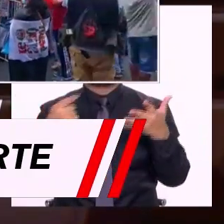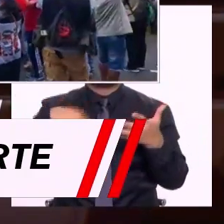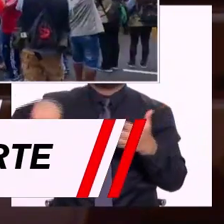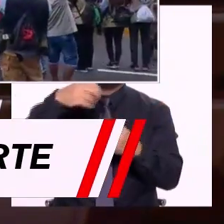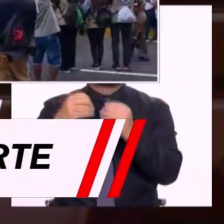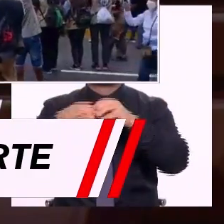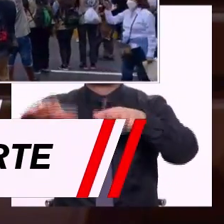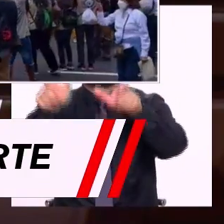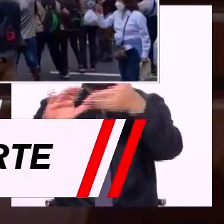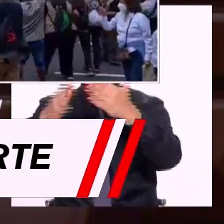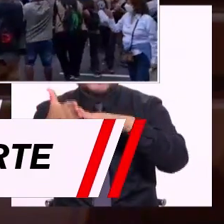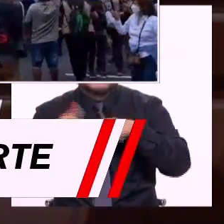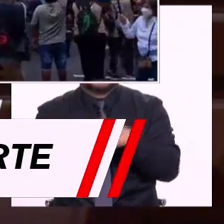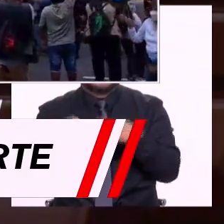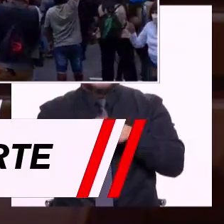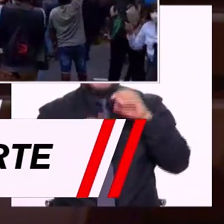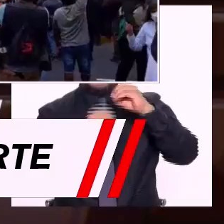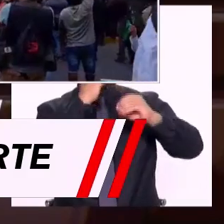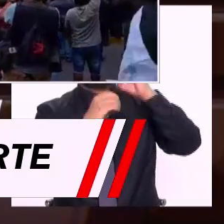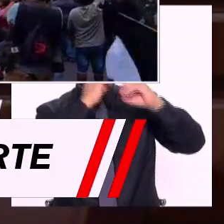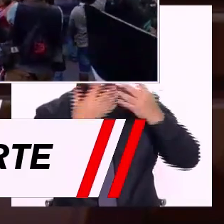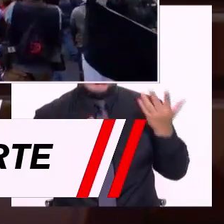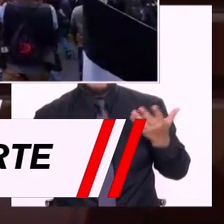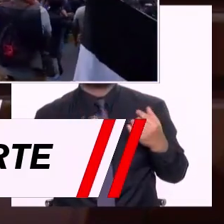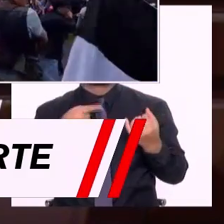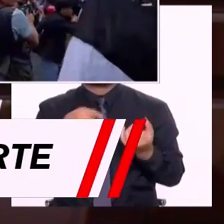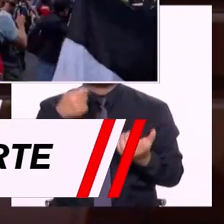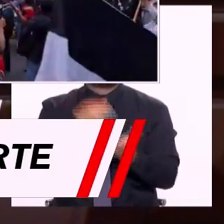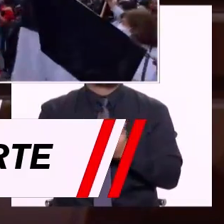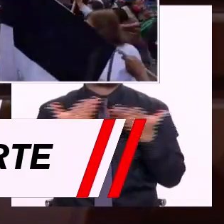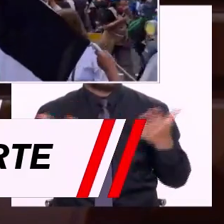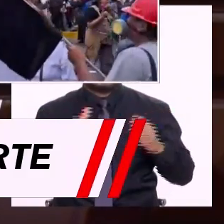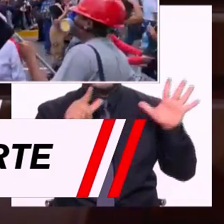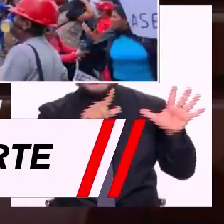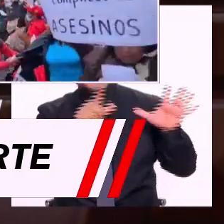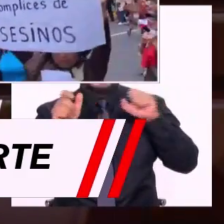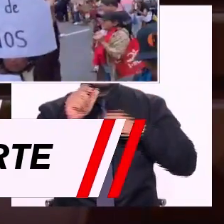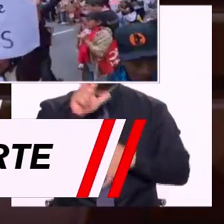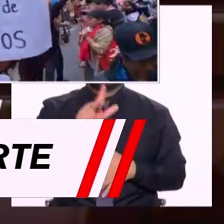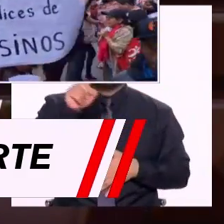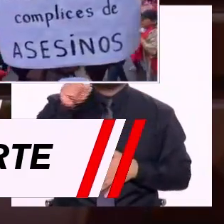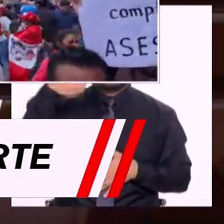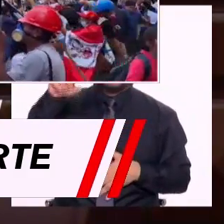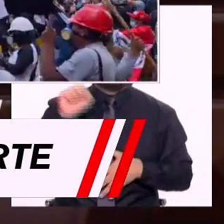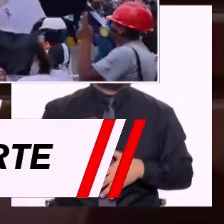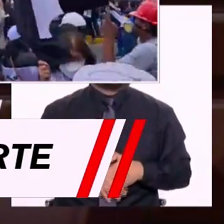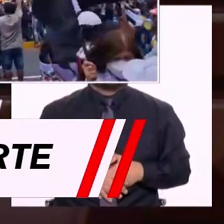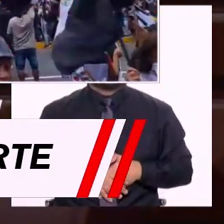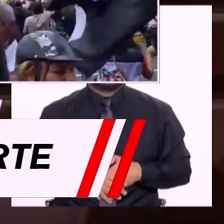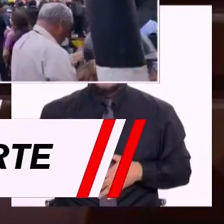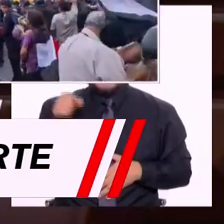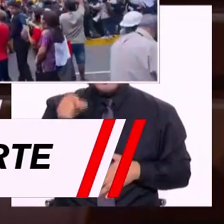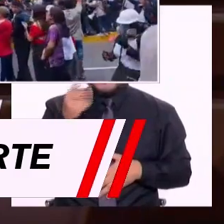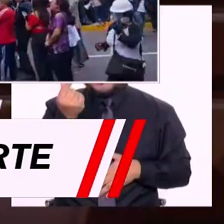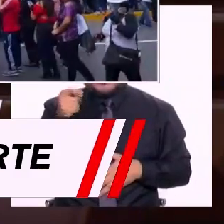monto de 731 millones de soles. De esa suma, 506 millones de soles debe ser